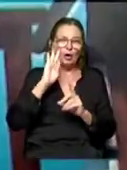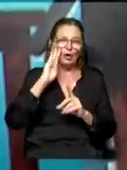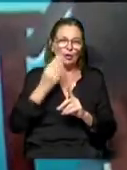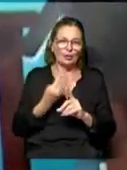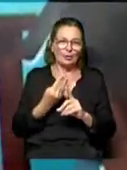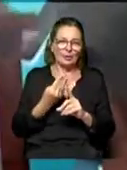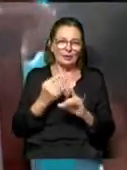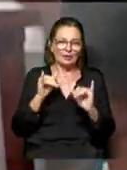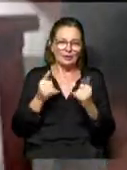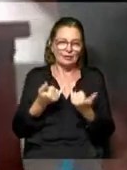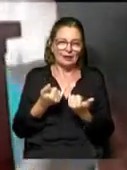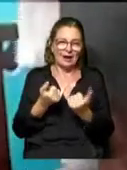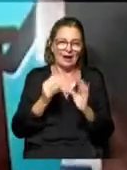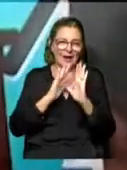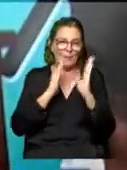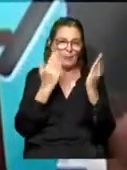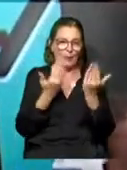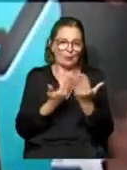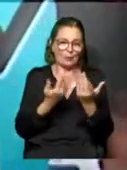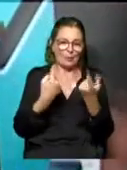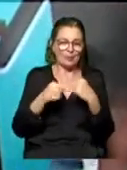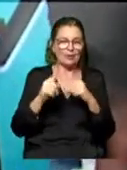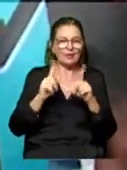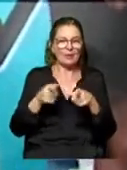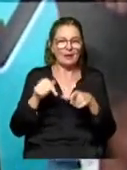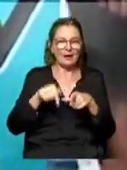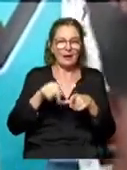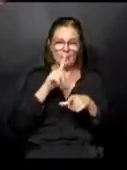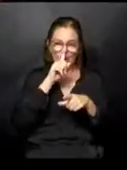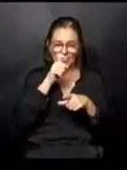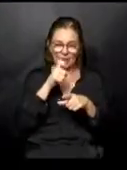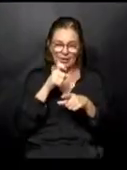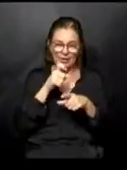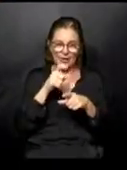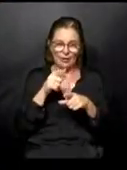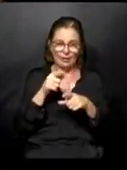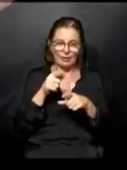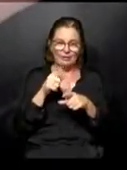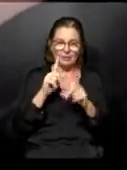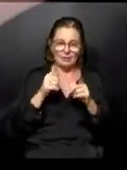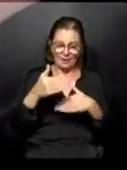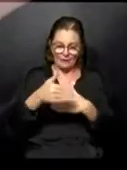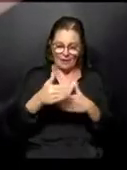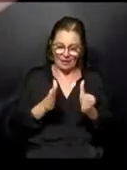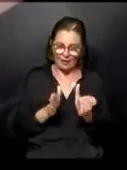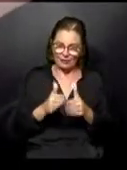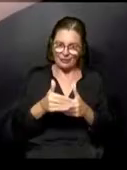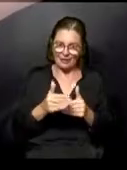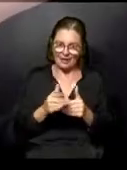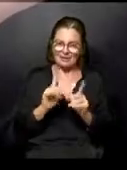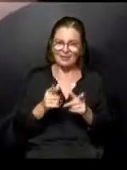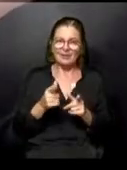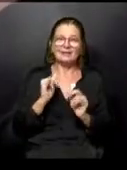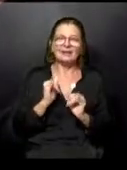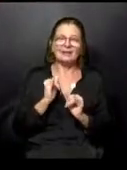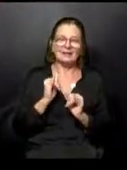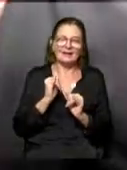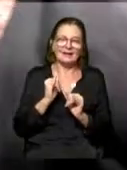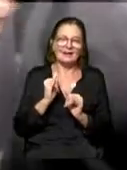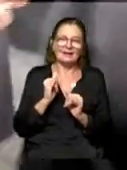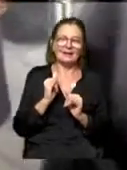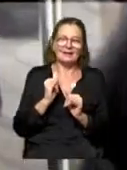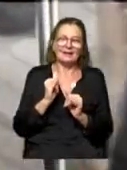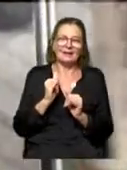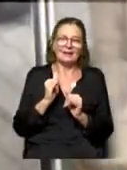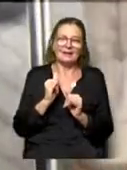reconocimiento a nivel mundial, pero también acá en Montevideo, también en La Cortita, hasta una baldosa. Sí, porque además estuve